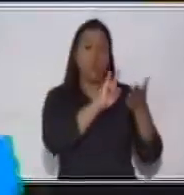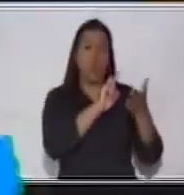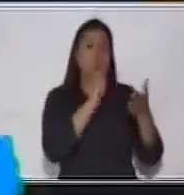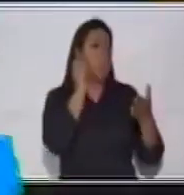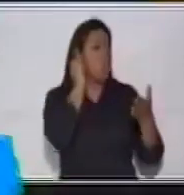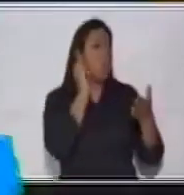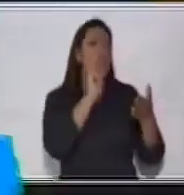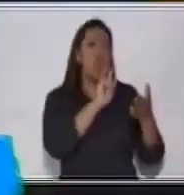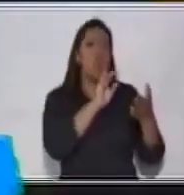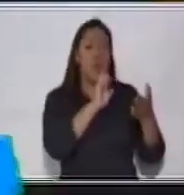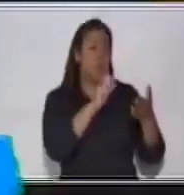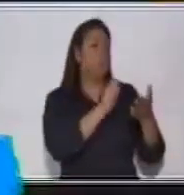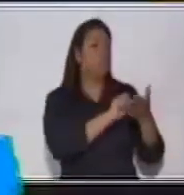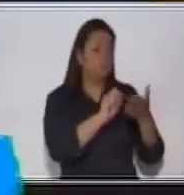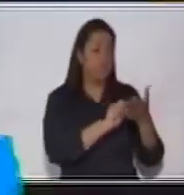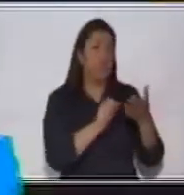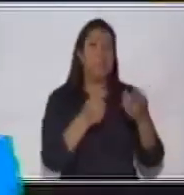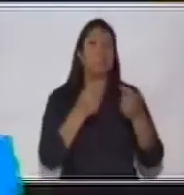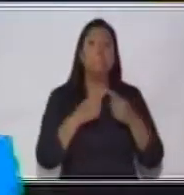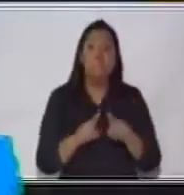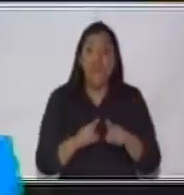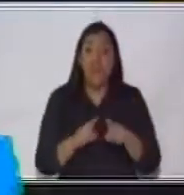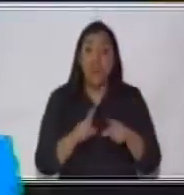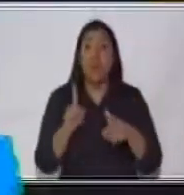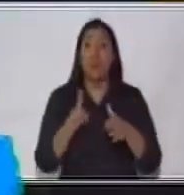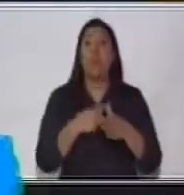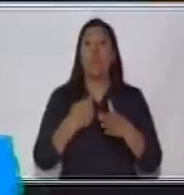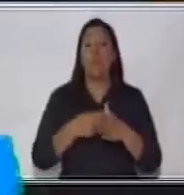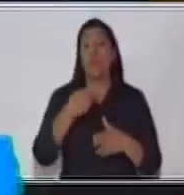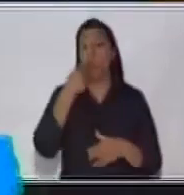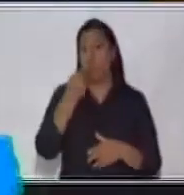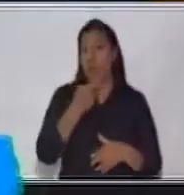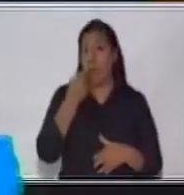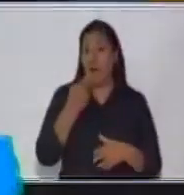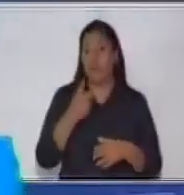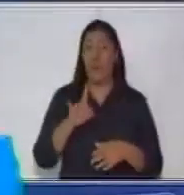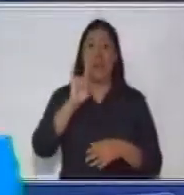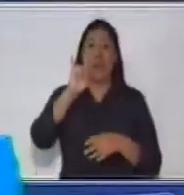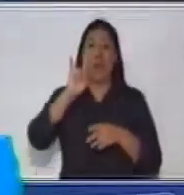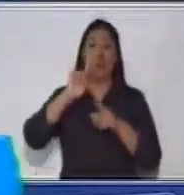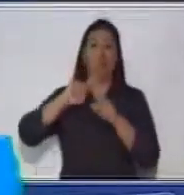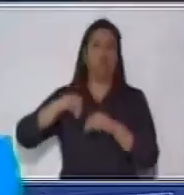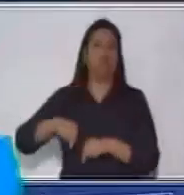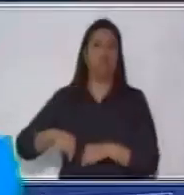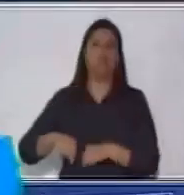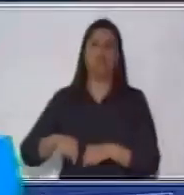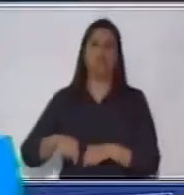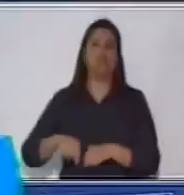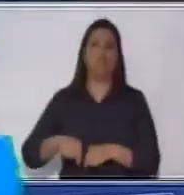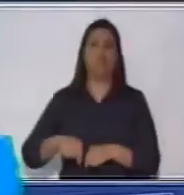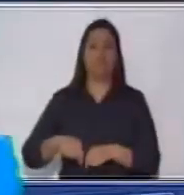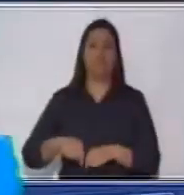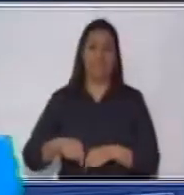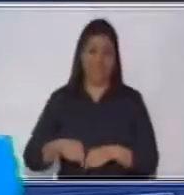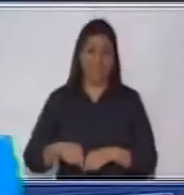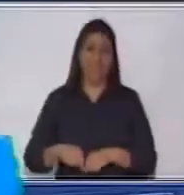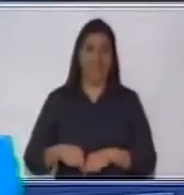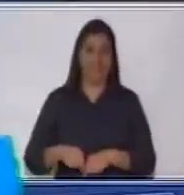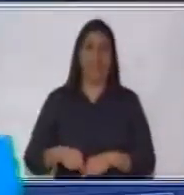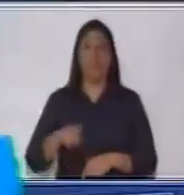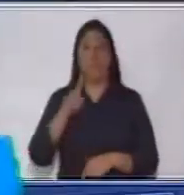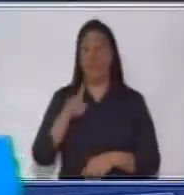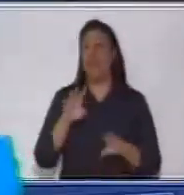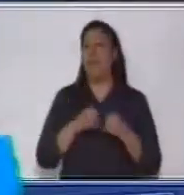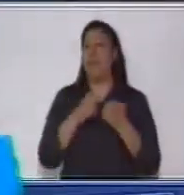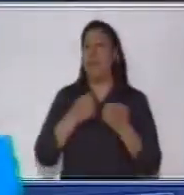llevar por el oído, que únicamente tenemos que colocar G y E. Cuando si colocamos solo G